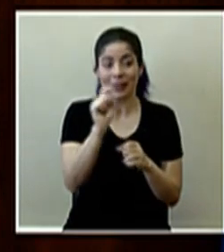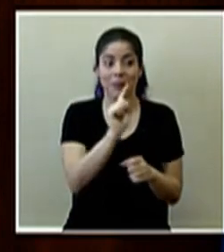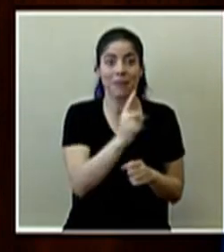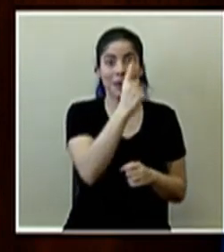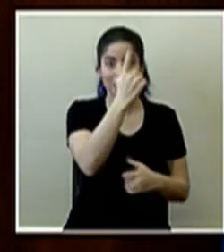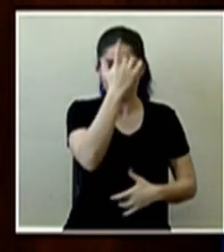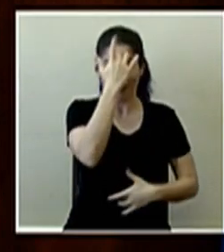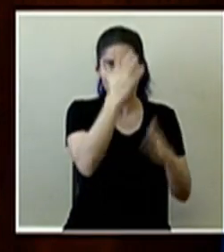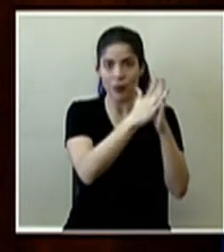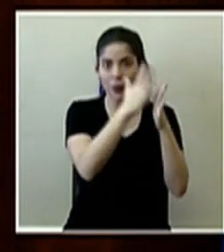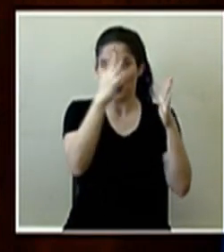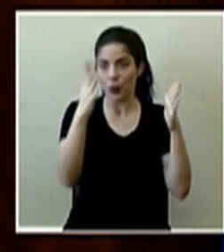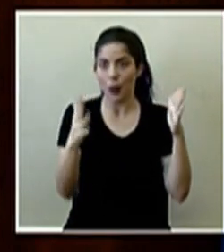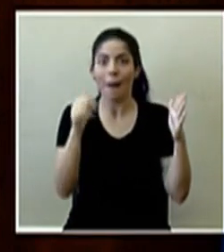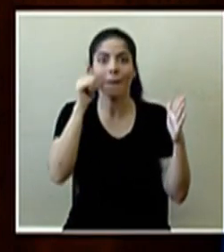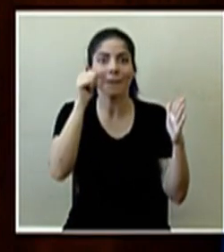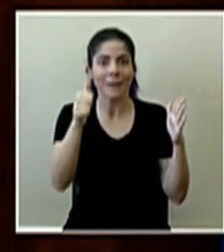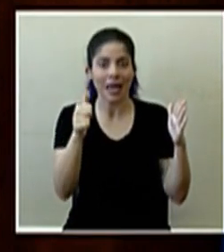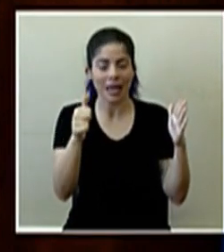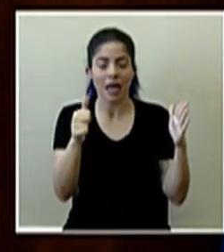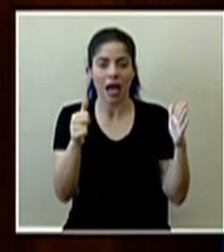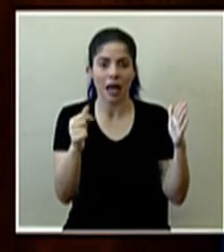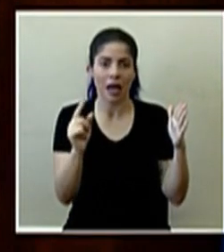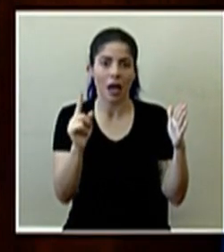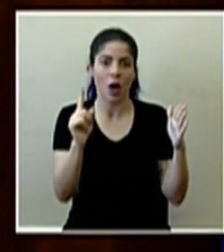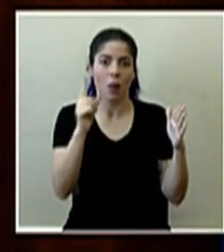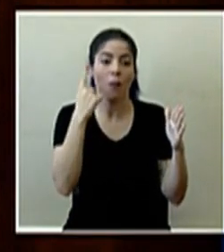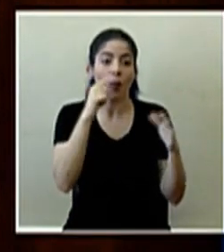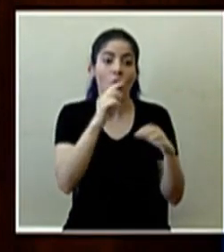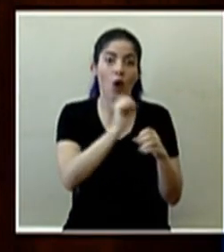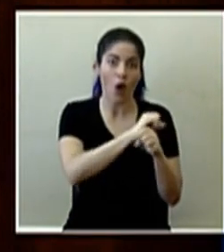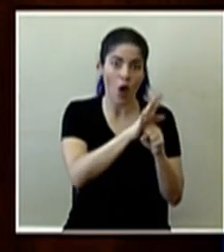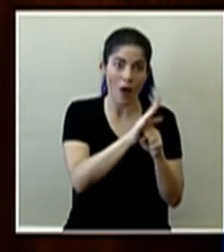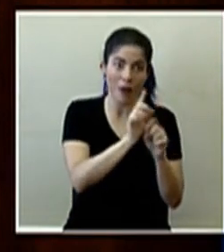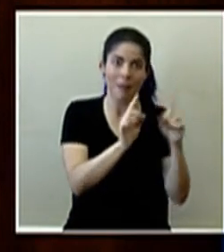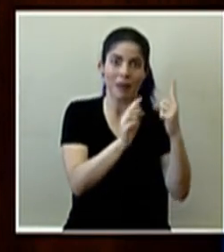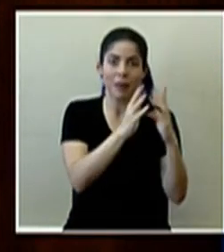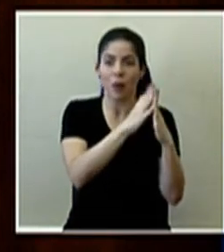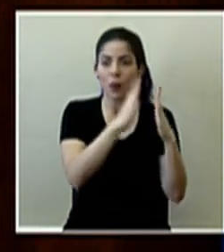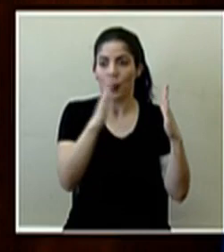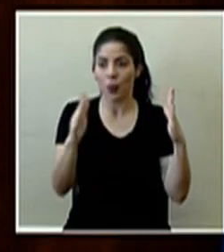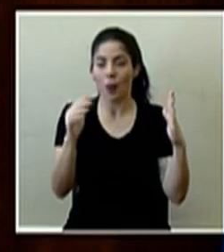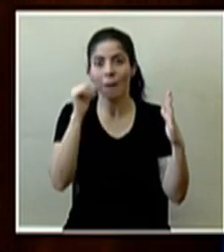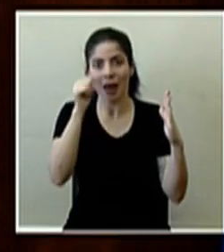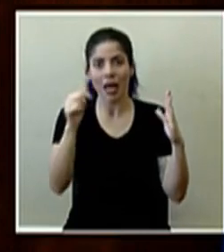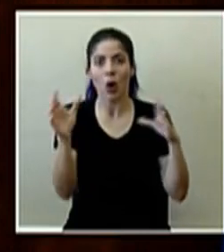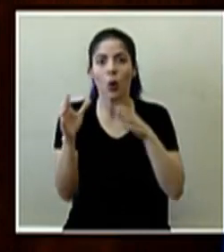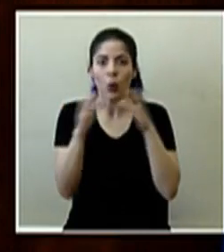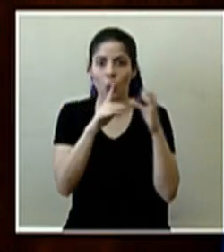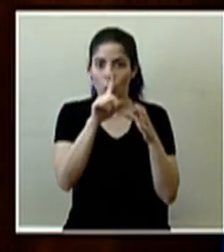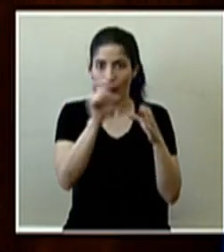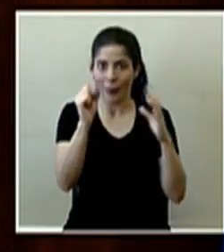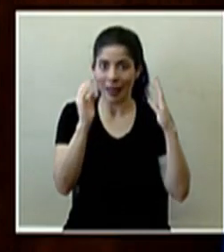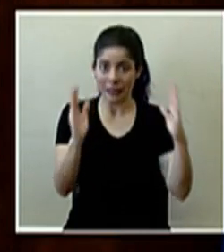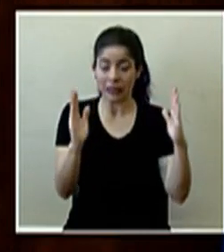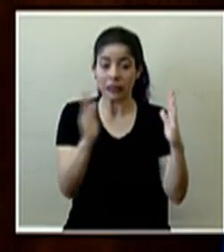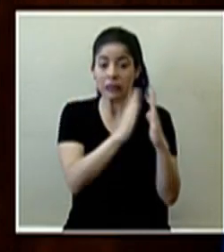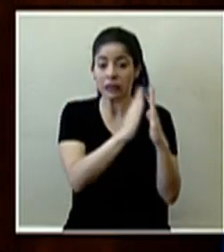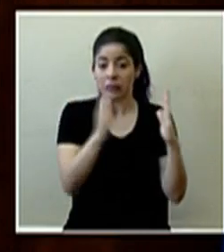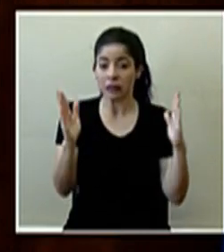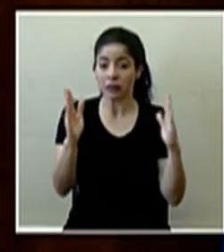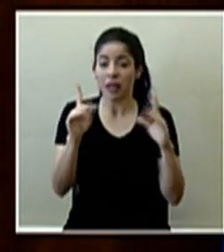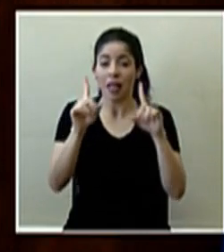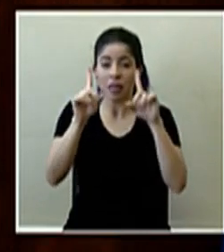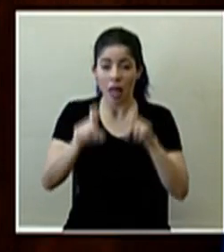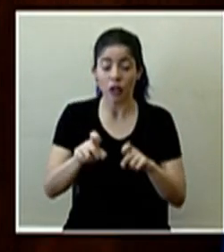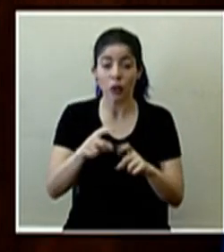caso de un paciente positivo por COVID-19, así que a lo largo de este mes se han diagnosticado